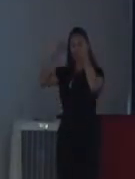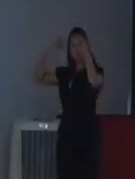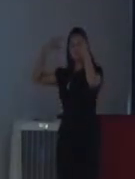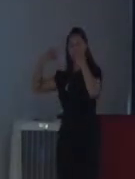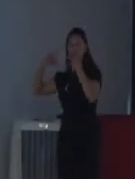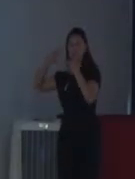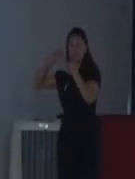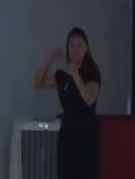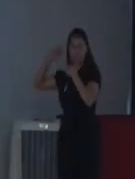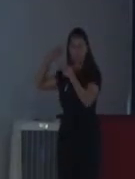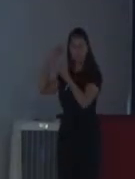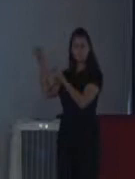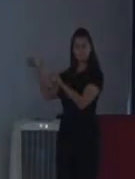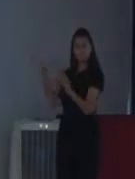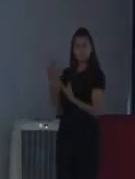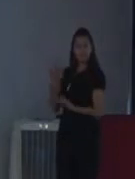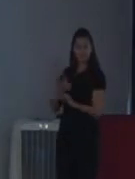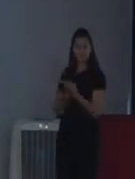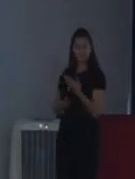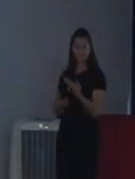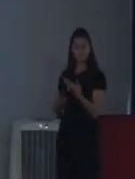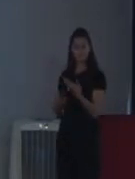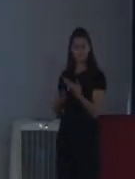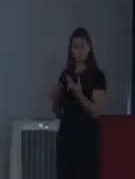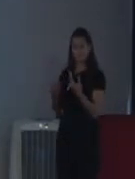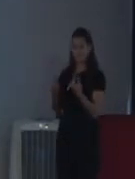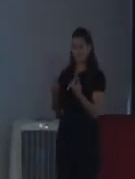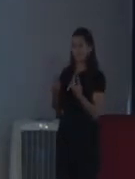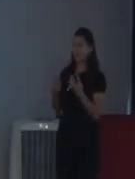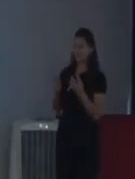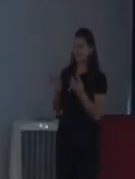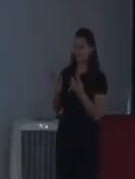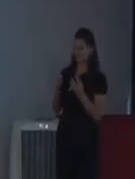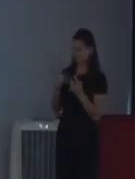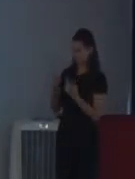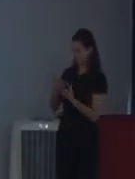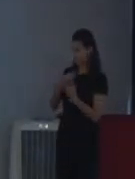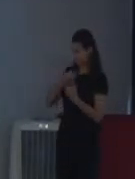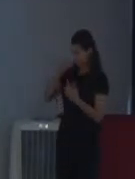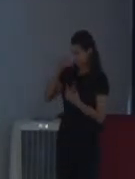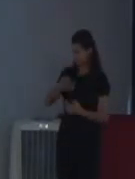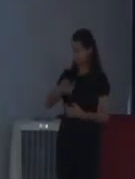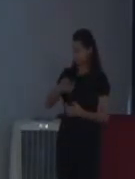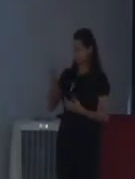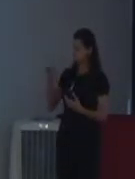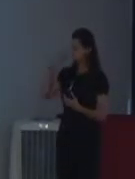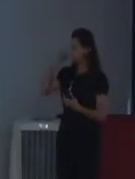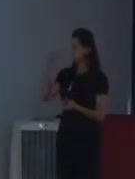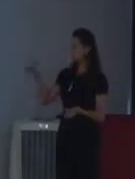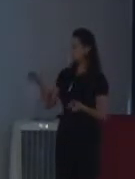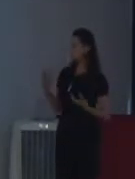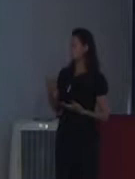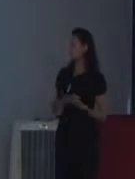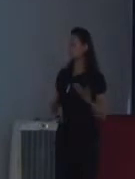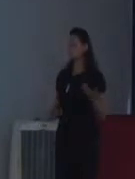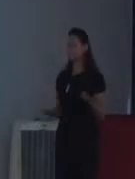el Estado para garantizarme, ¿sí?, esa protección que yo tengo como